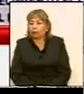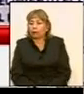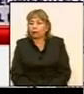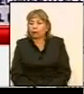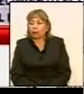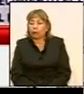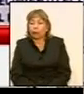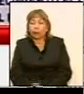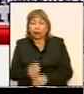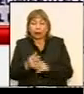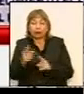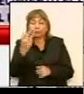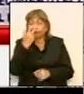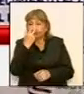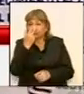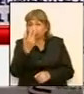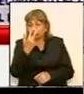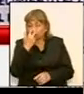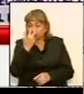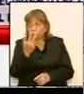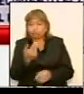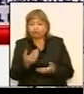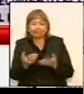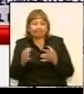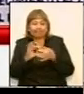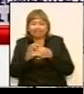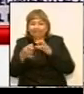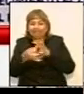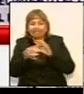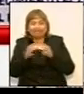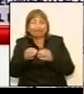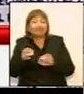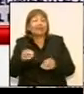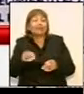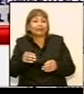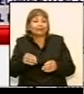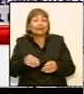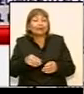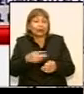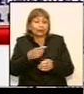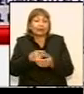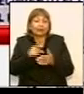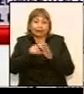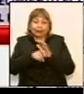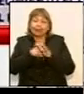Pero si lo vemos como los encadenamientos mineros que se generan,